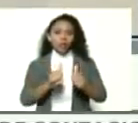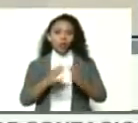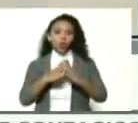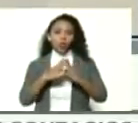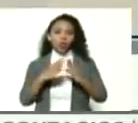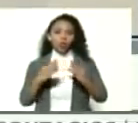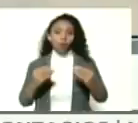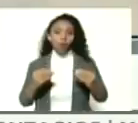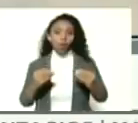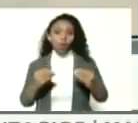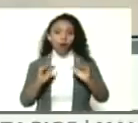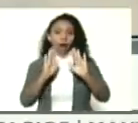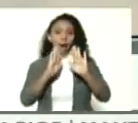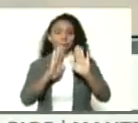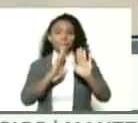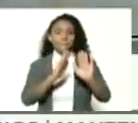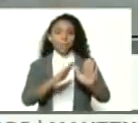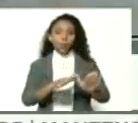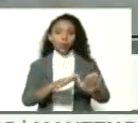todo el apoyo